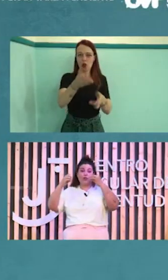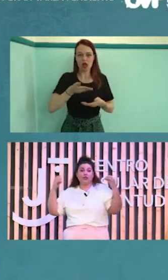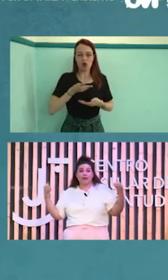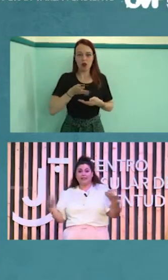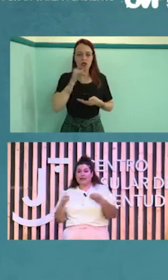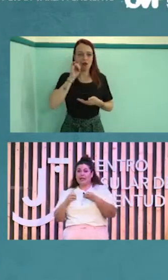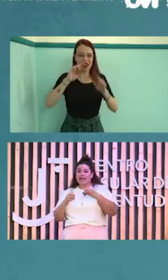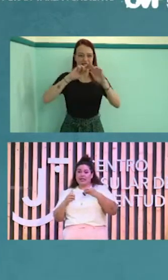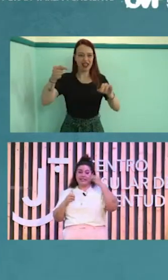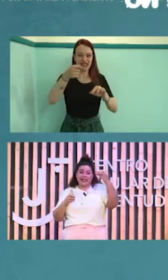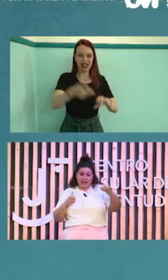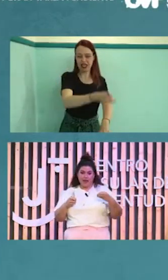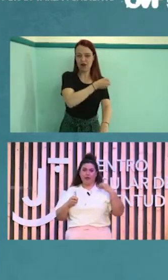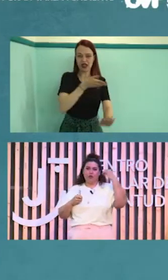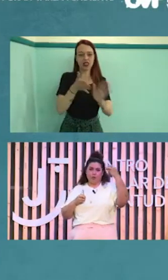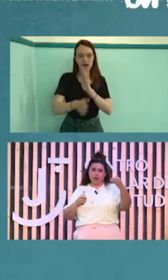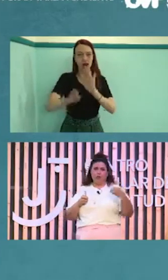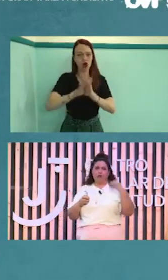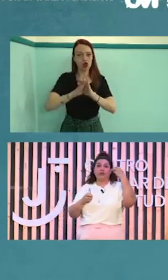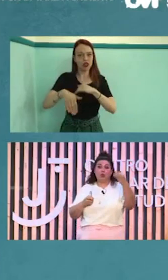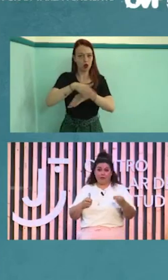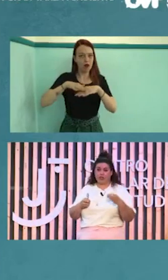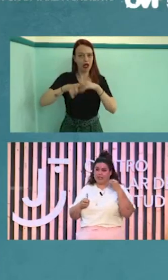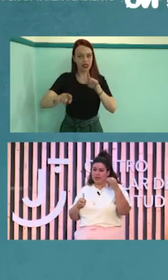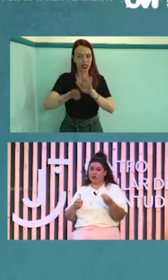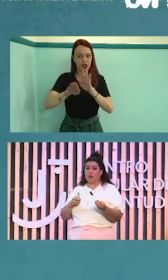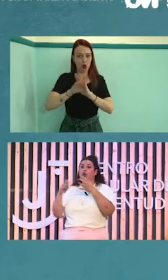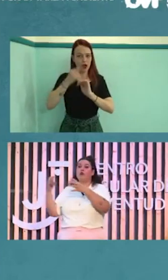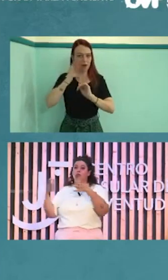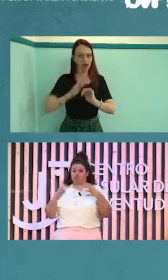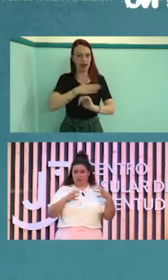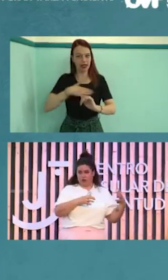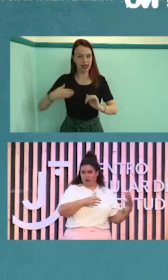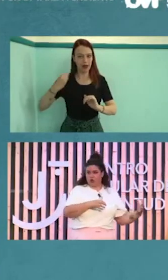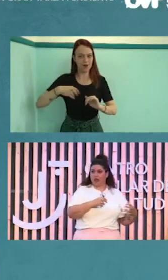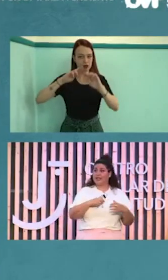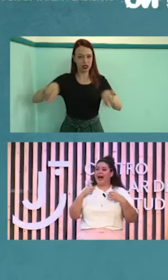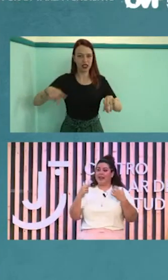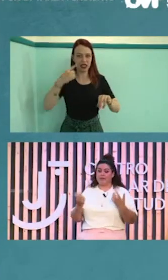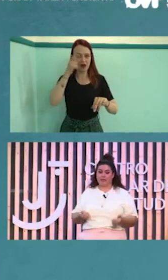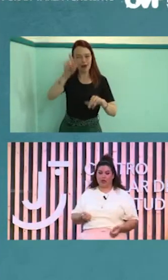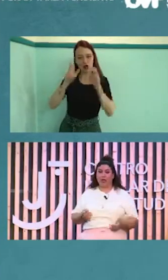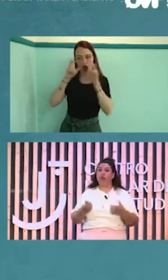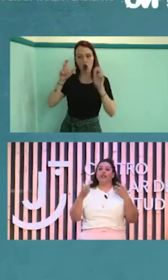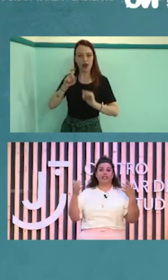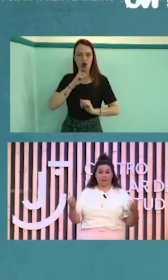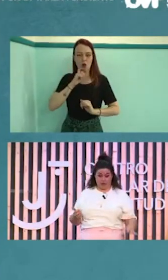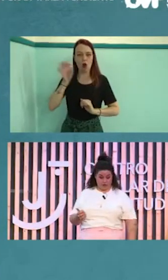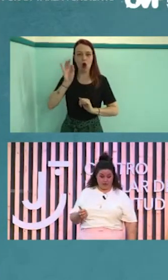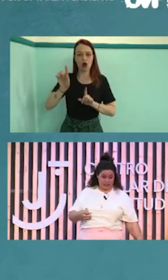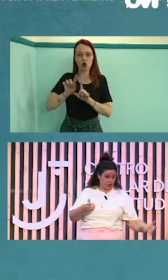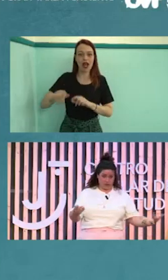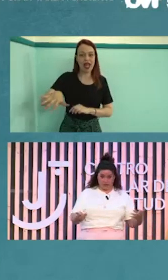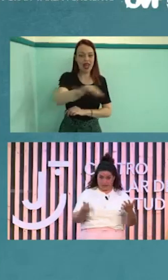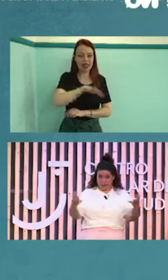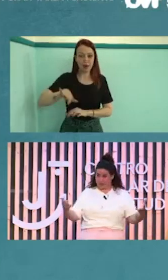prejuicios de base y que sigue no un poquito perpetuando esos estigmas sobre cómo son las personas gordas además de por ejemplo no tener espacio